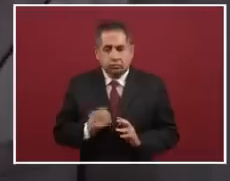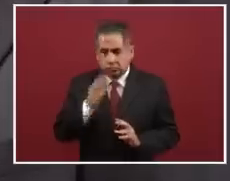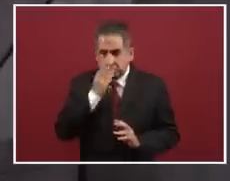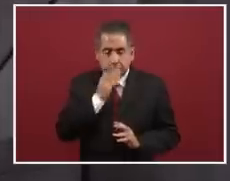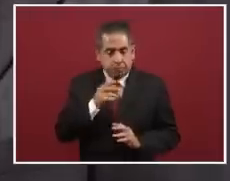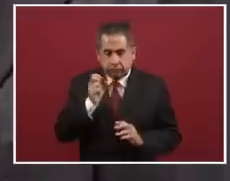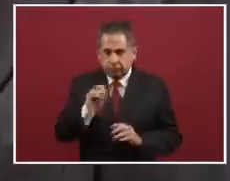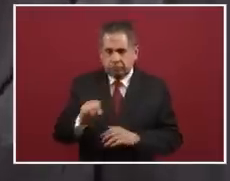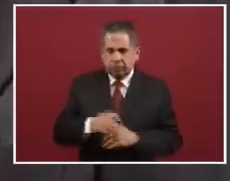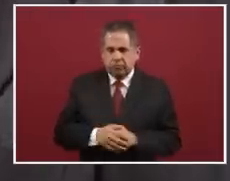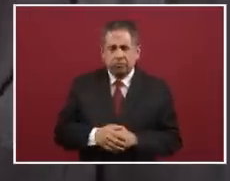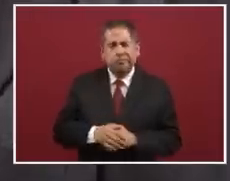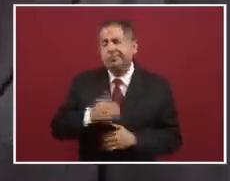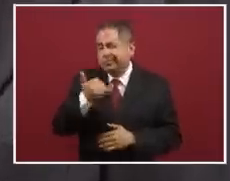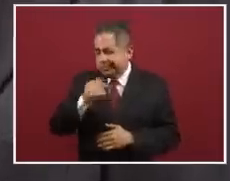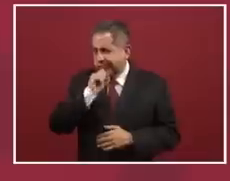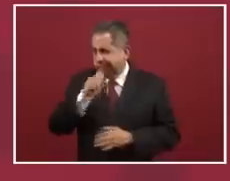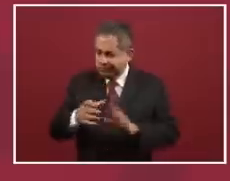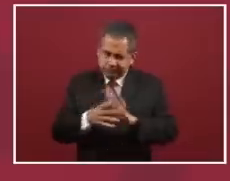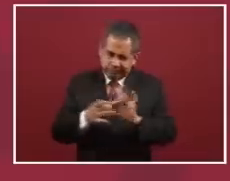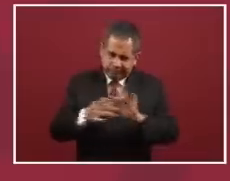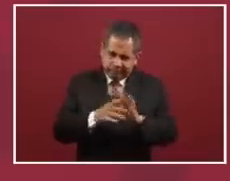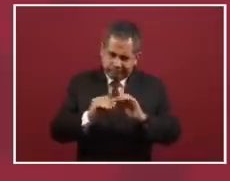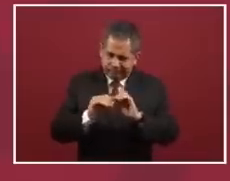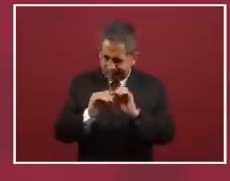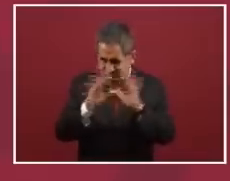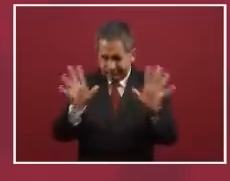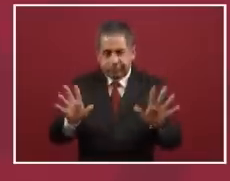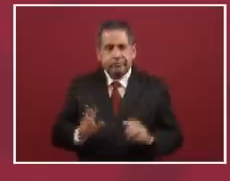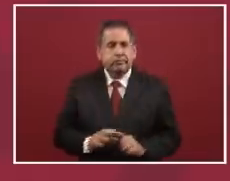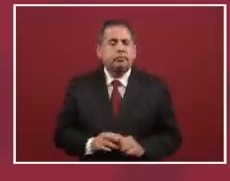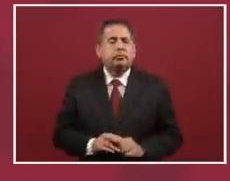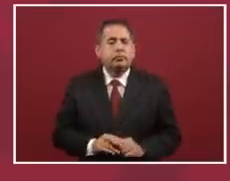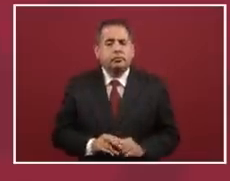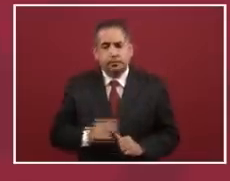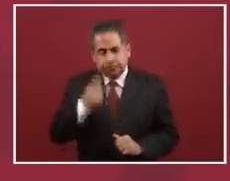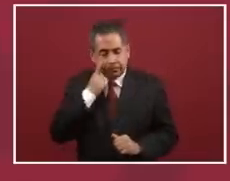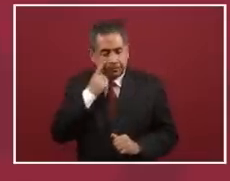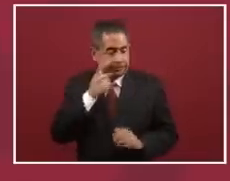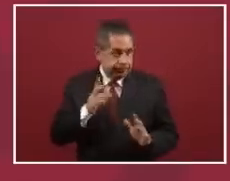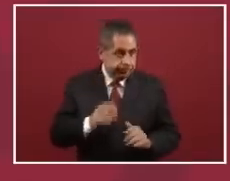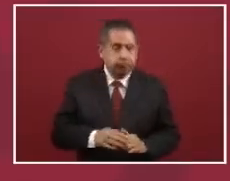básicamente. Aquí también quiero aclarar.